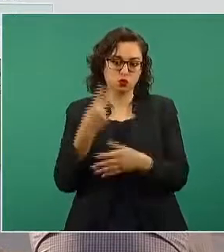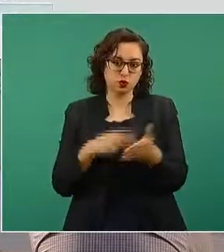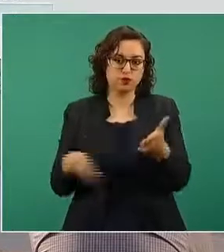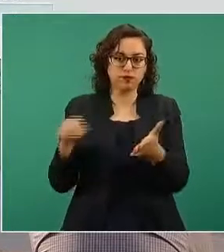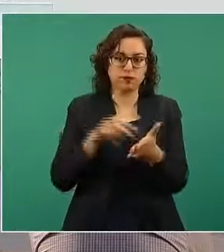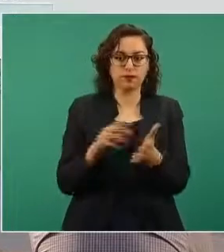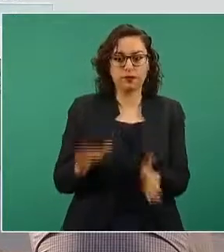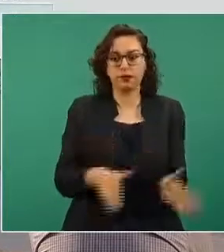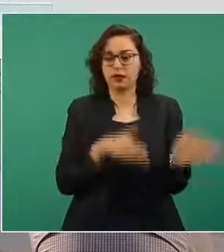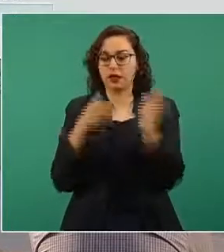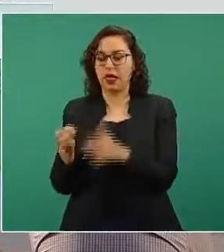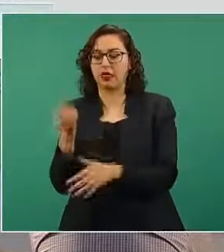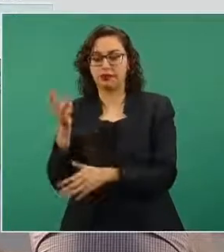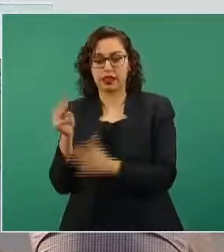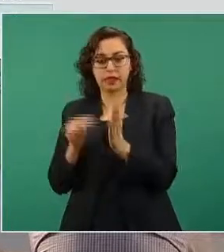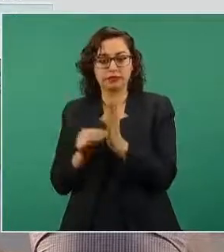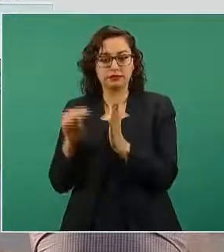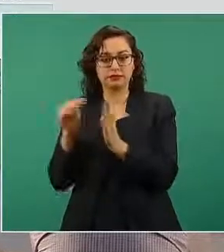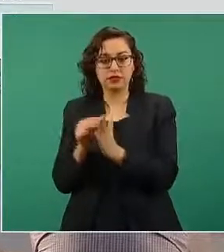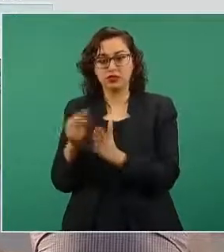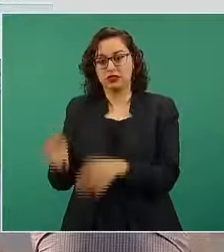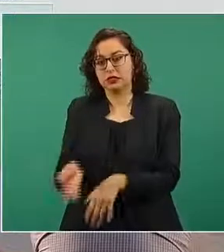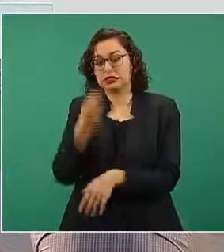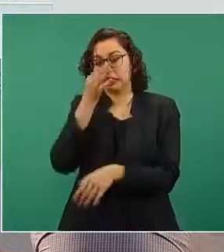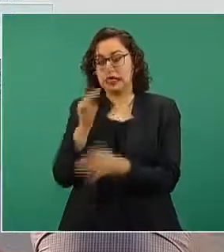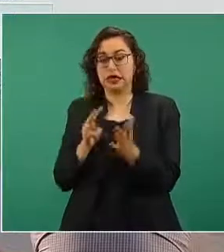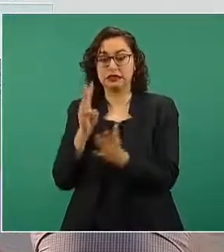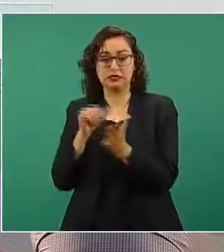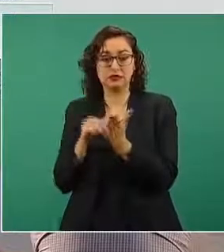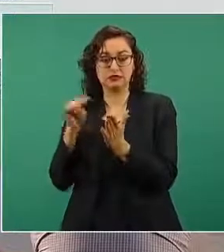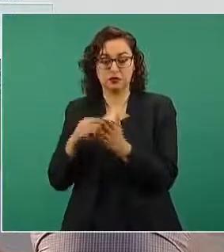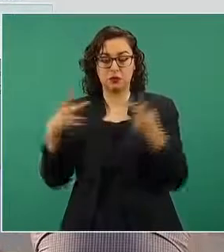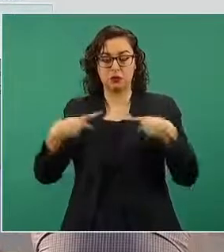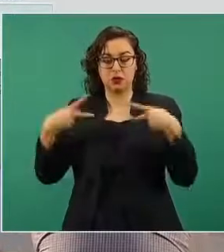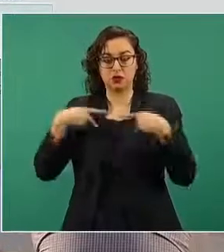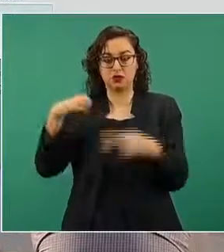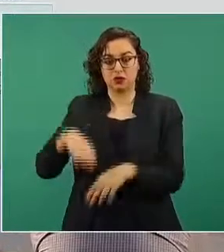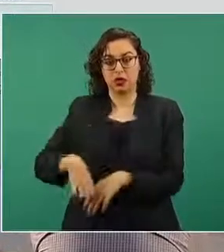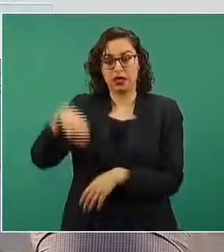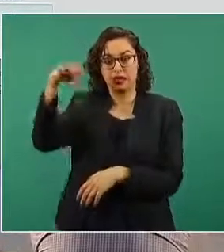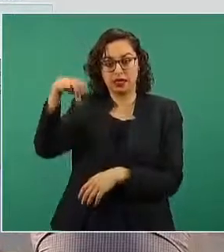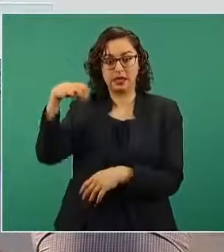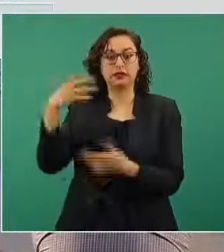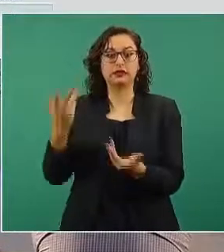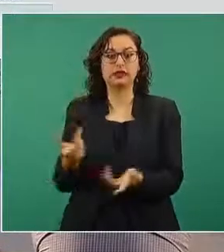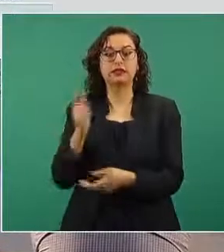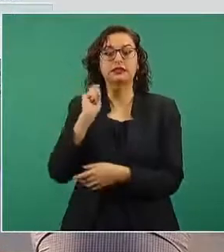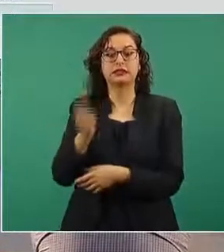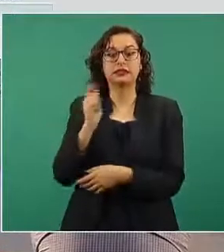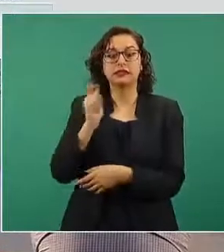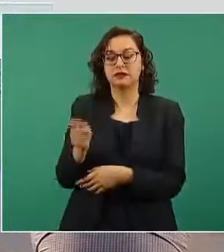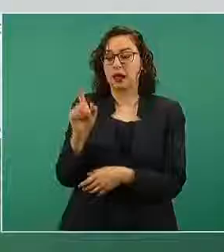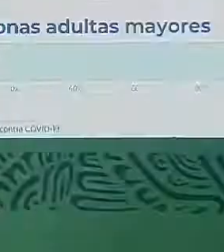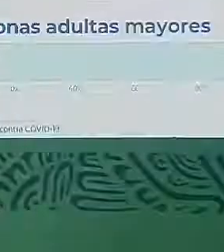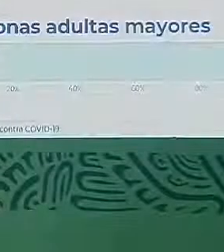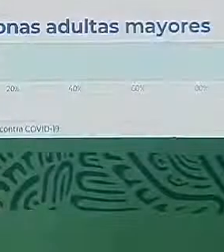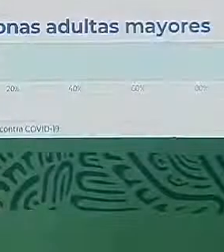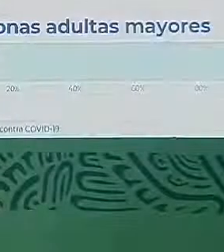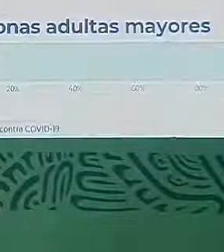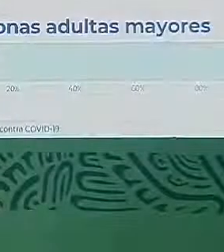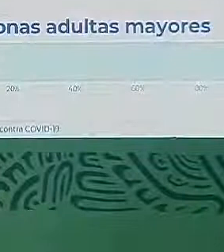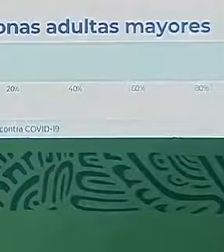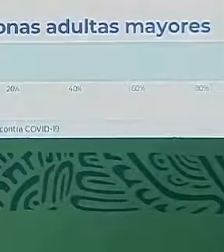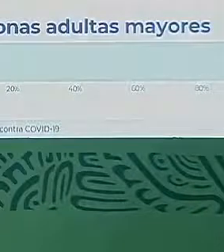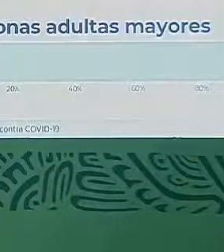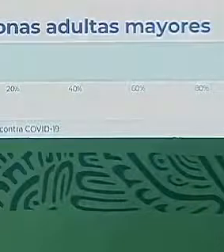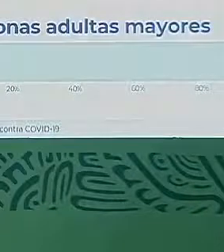Casi 3 millones de dosis han sido aplicadas en personas adultas mayores. Esto es casi la quinta parte, el 20% de las personas adultas